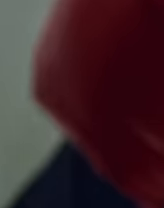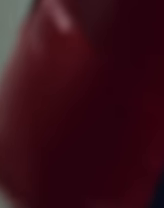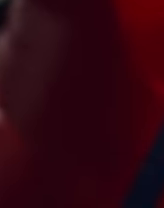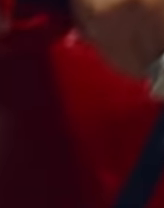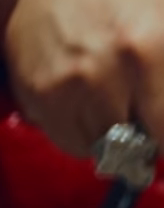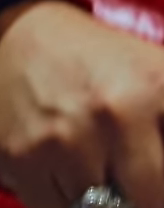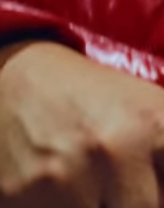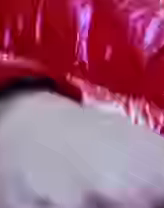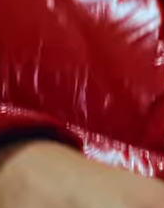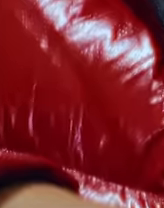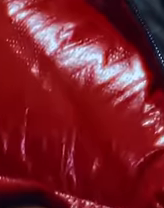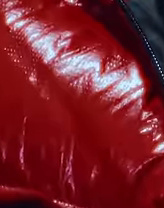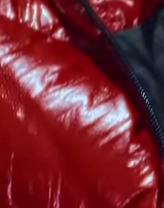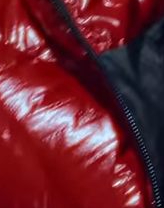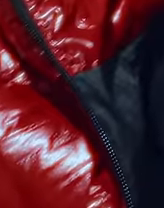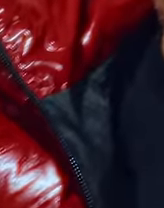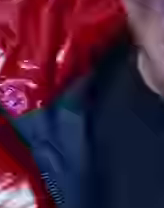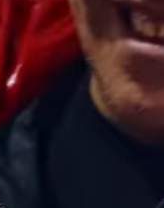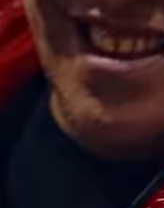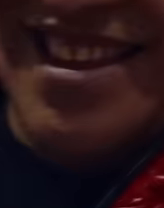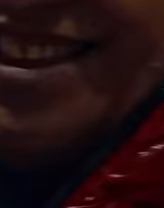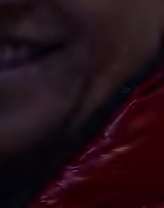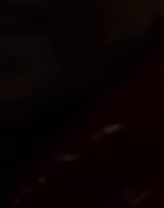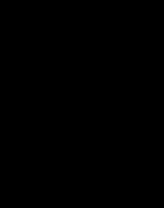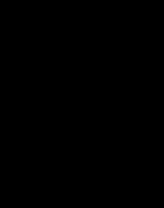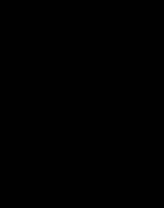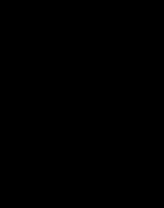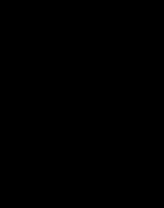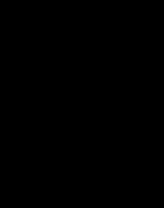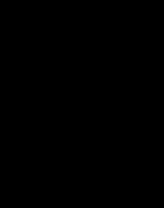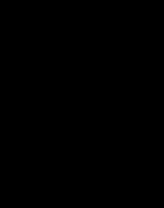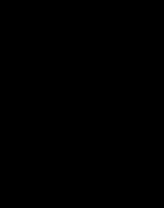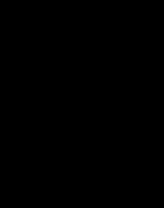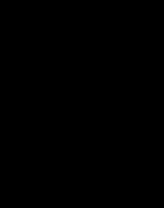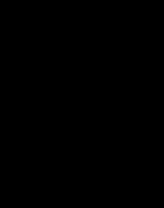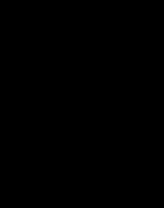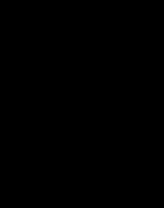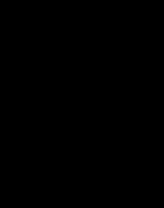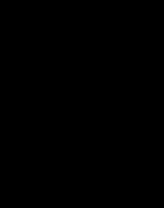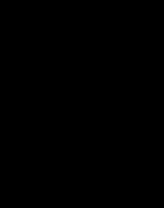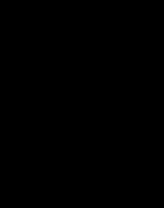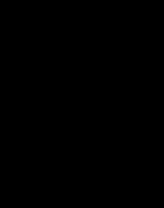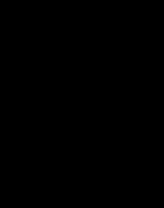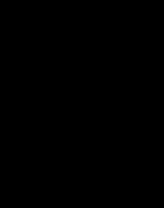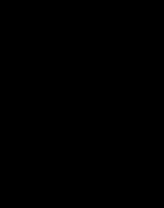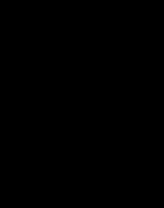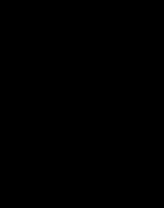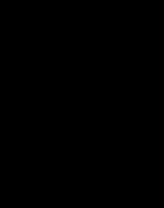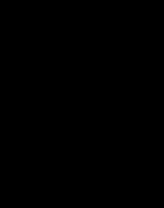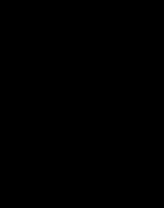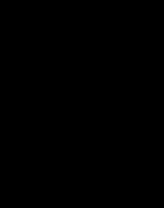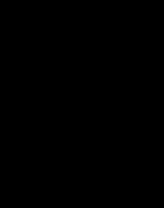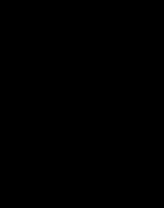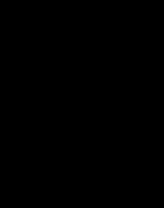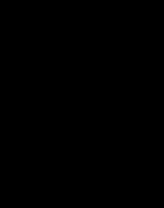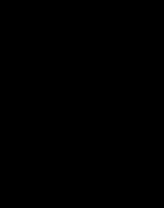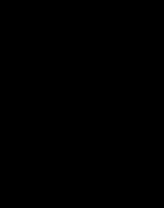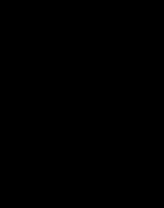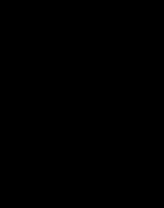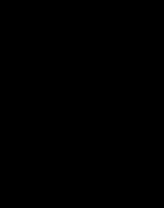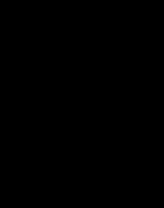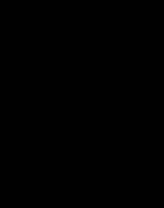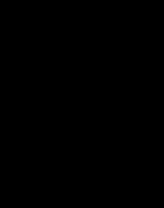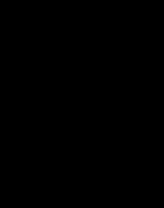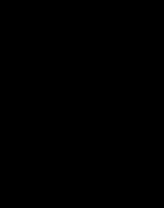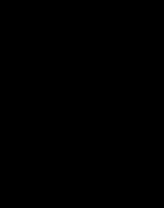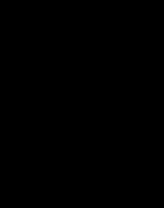una mano y nadie me la da. Rodeado de falsos ni uno de verdad. Pensando en la cruda que es la realidad. Las cuentas no esperan y el tiempo pasa. Tengo una